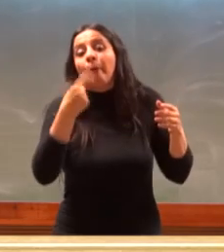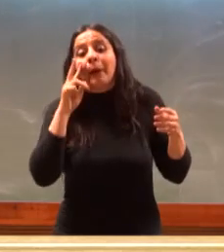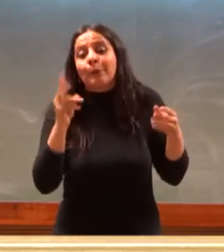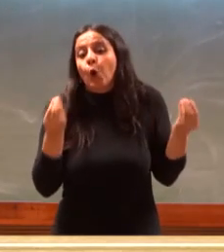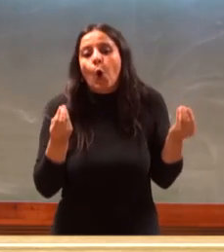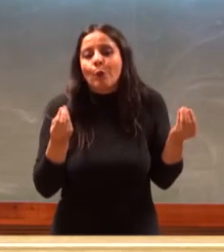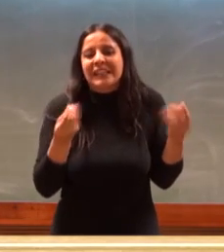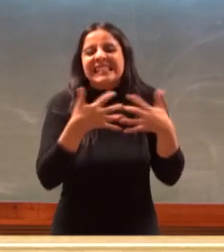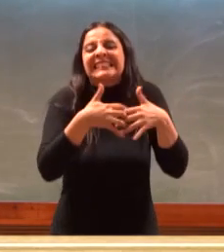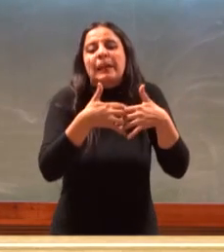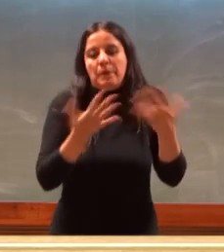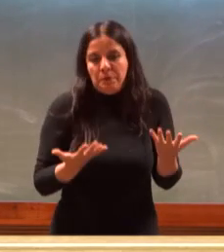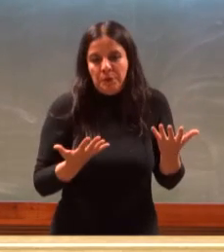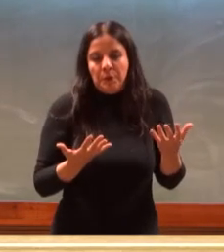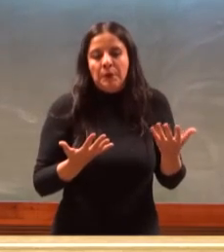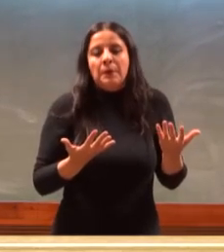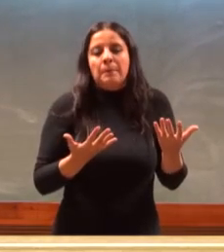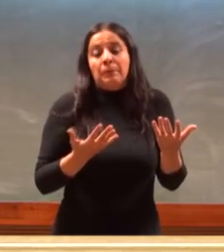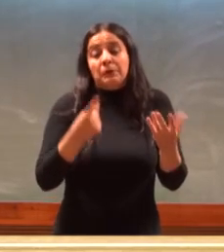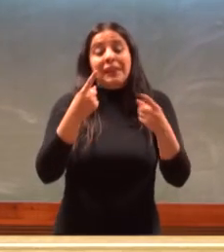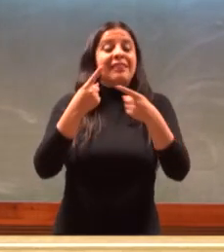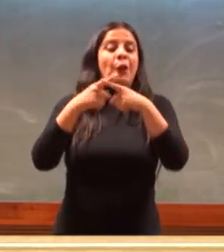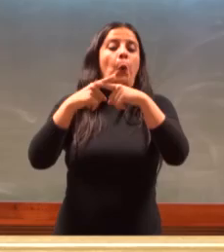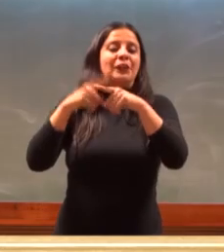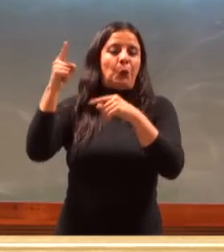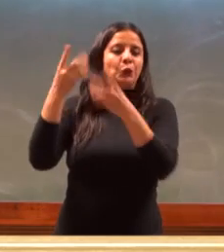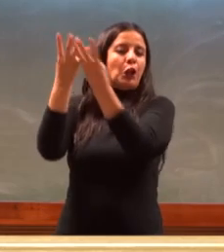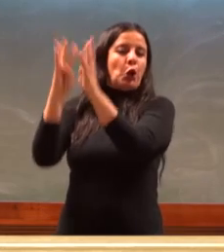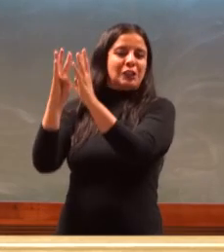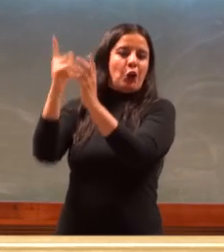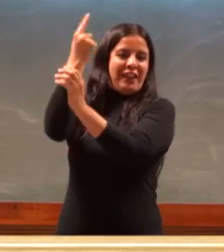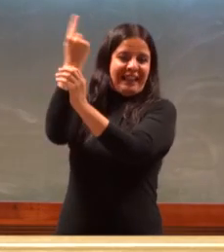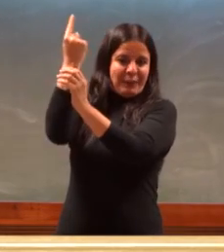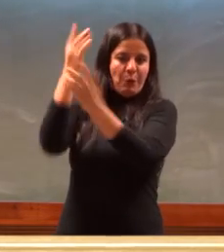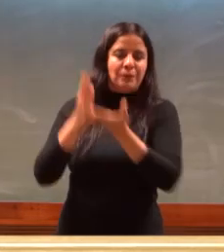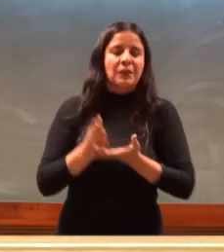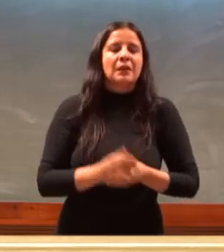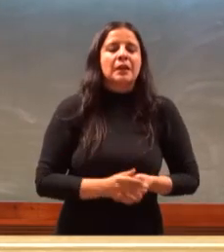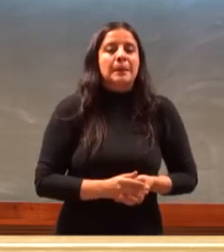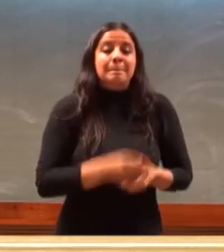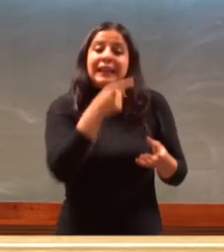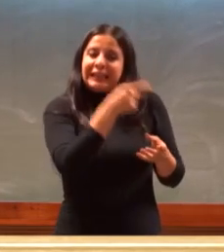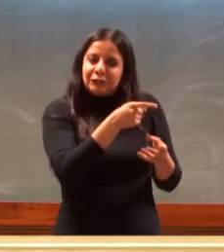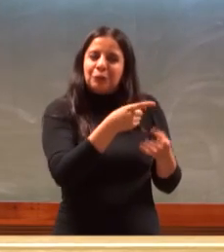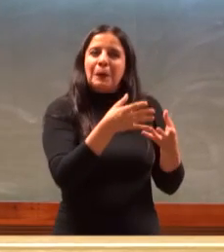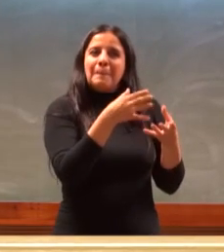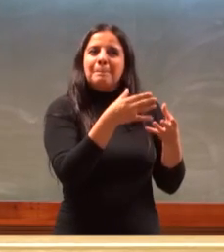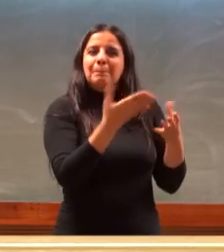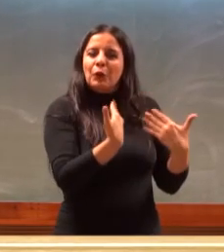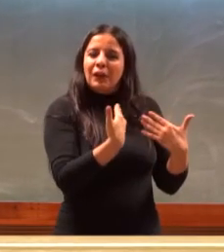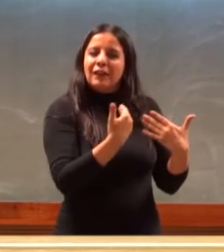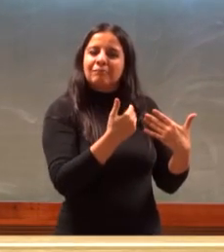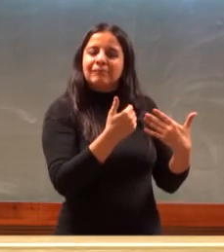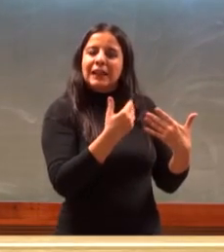directivo se pueda eh eh propiciar la representación de esos claustros en el consejo va a permitir definir una